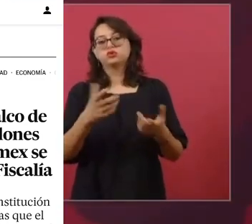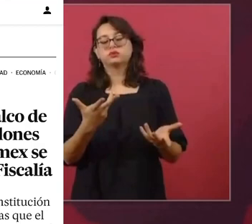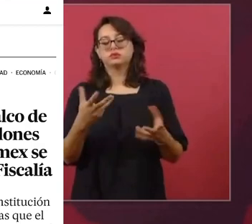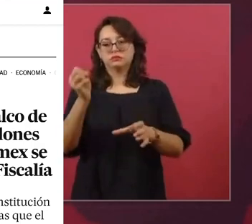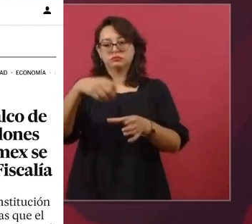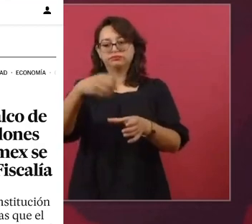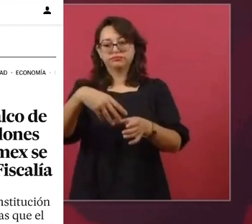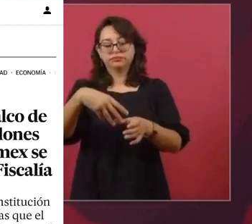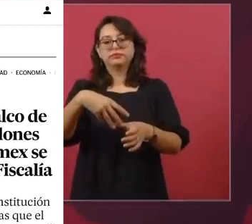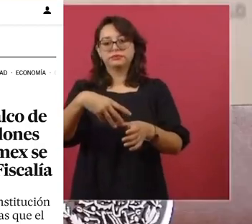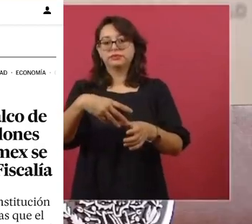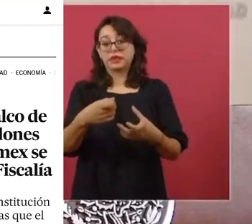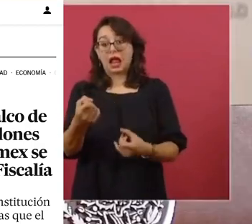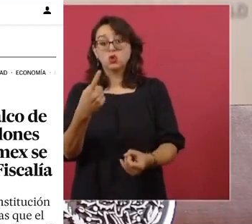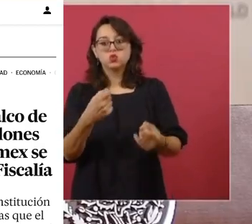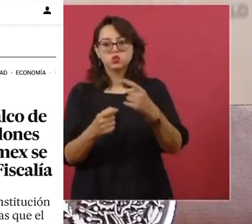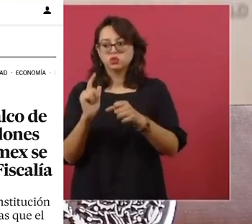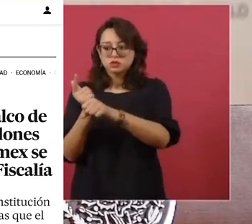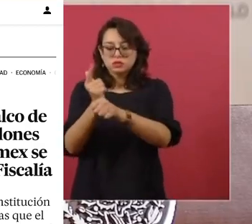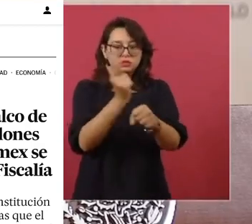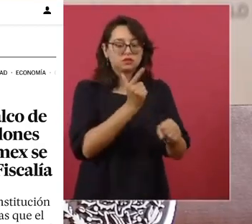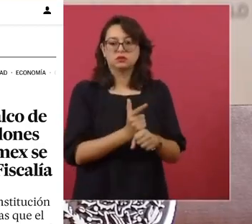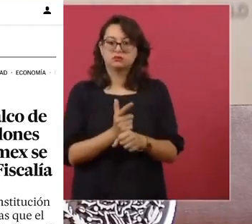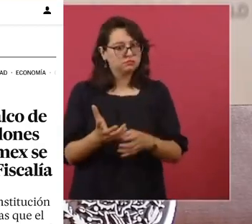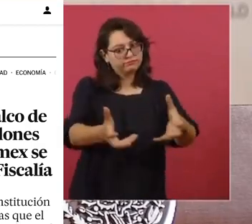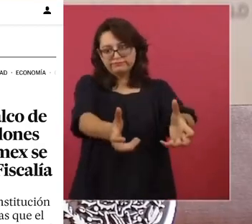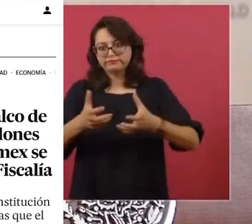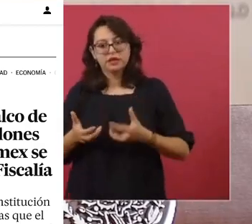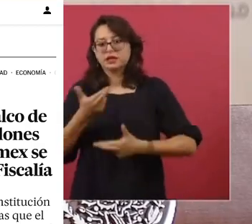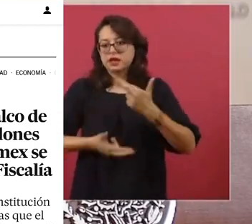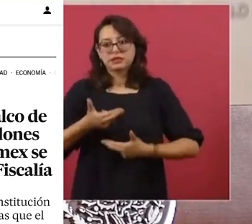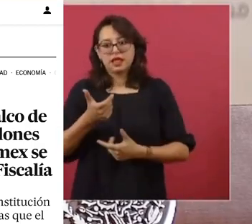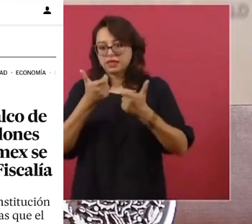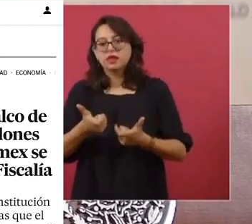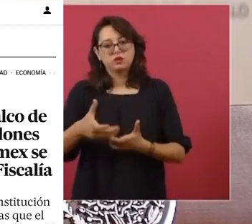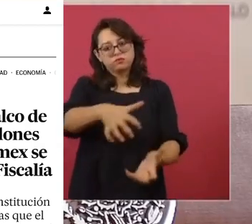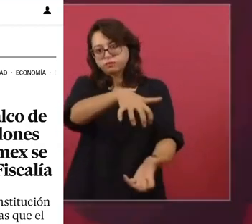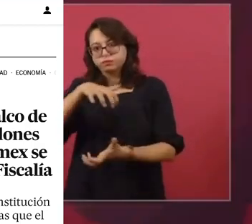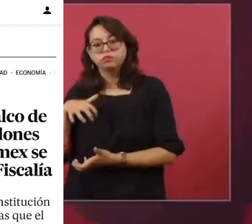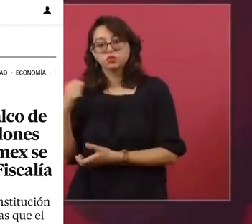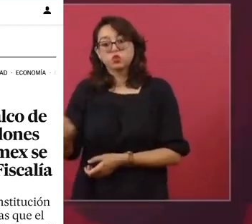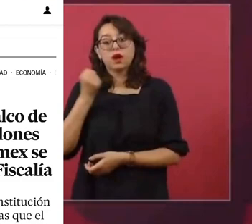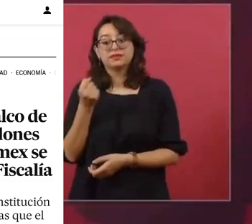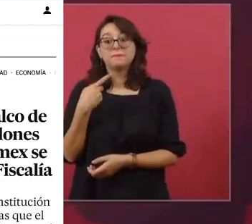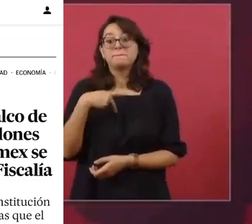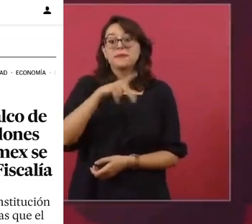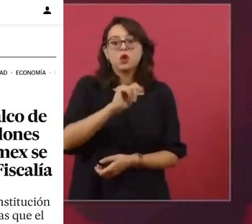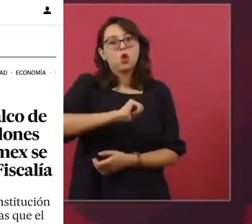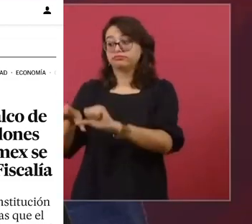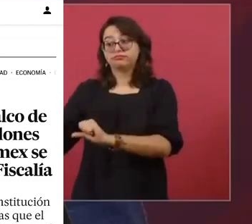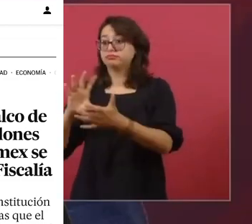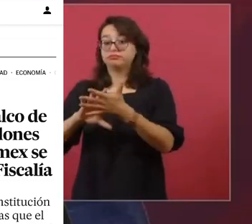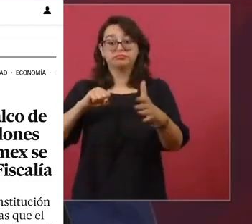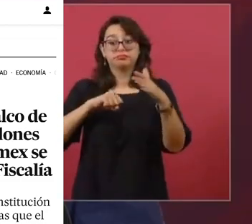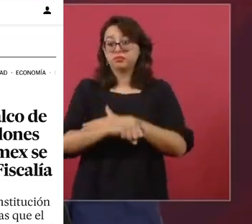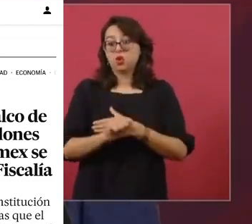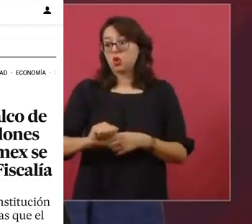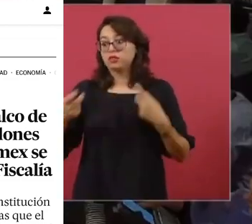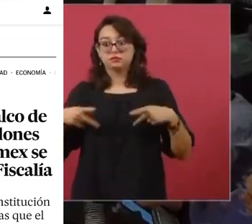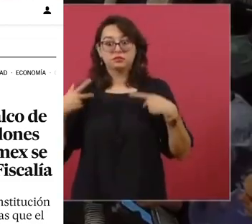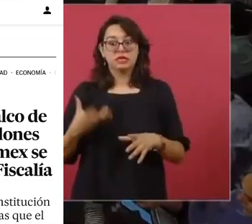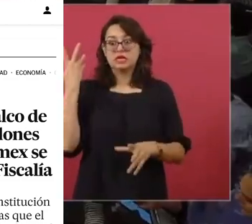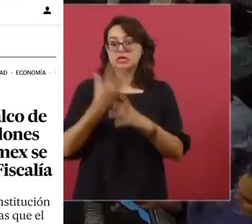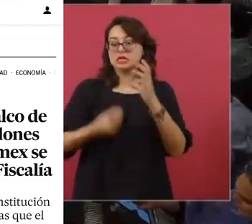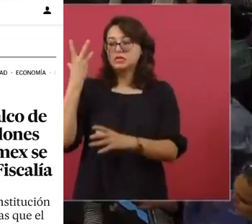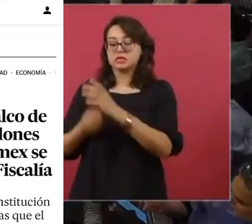recursos. Pero están en proceso todavía otros asuntos, otras denuncias. Vamos a